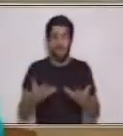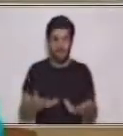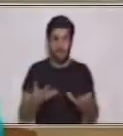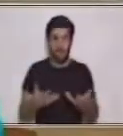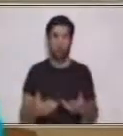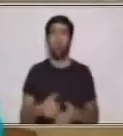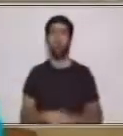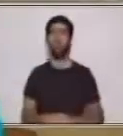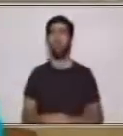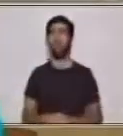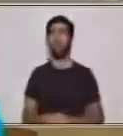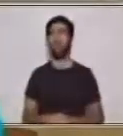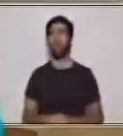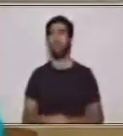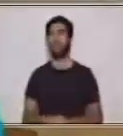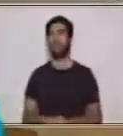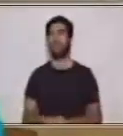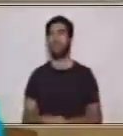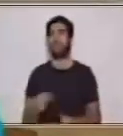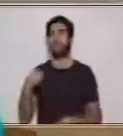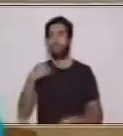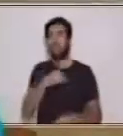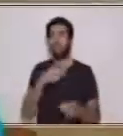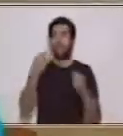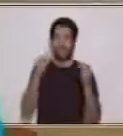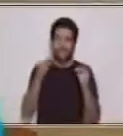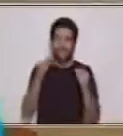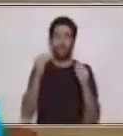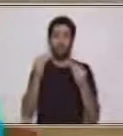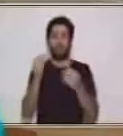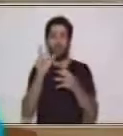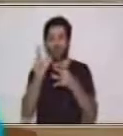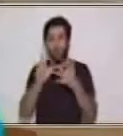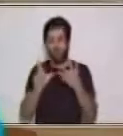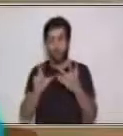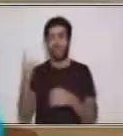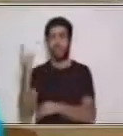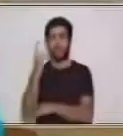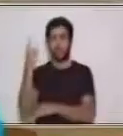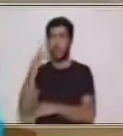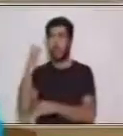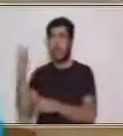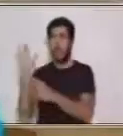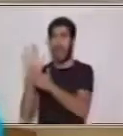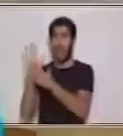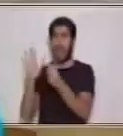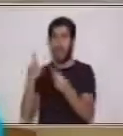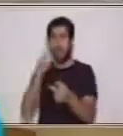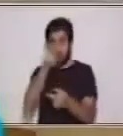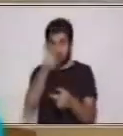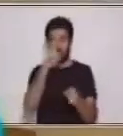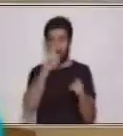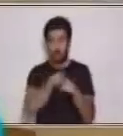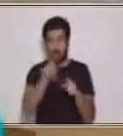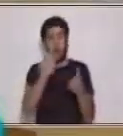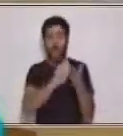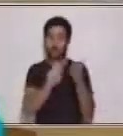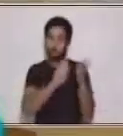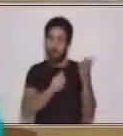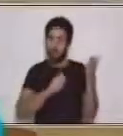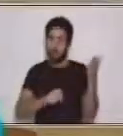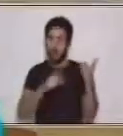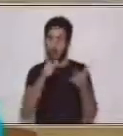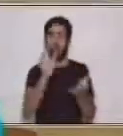los cuales hemos tratado de hacer muchas anotaciones importantes, las cuales tú debes de tener en tu cuadernito